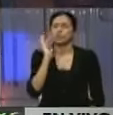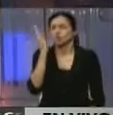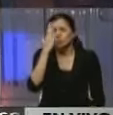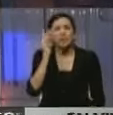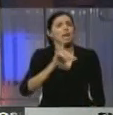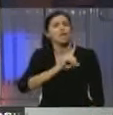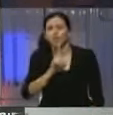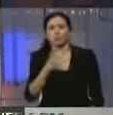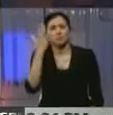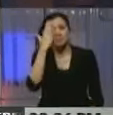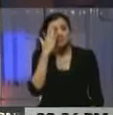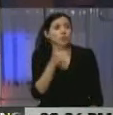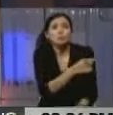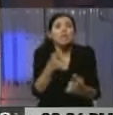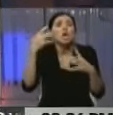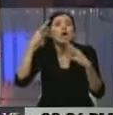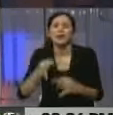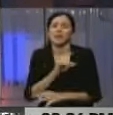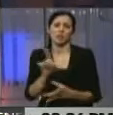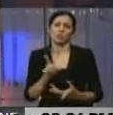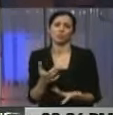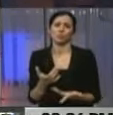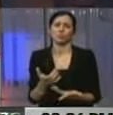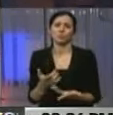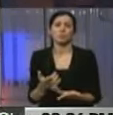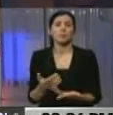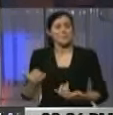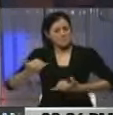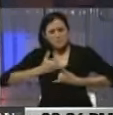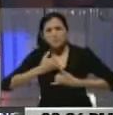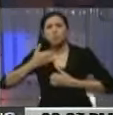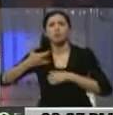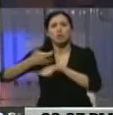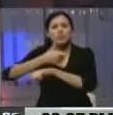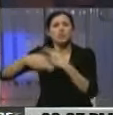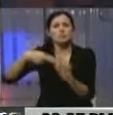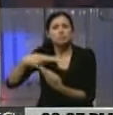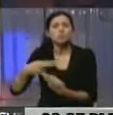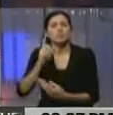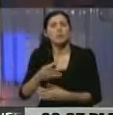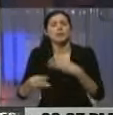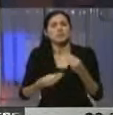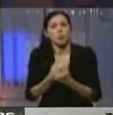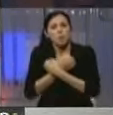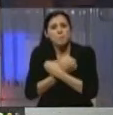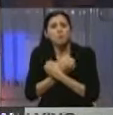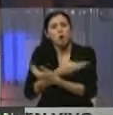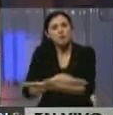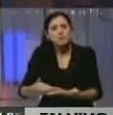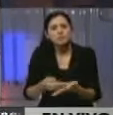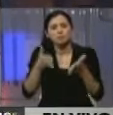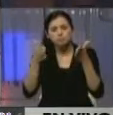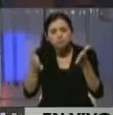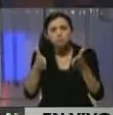ustedes no creen eso, nadie lo cree. Tenemos que hacerlo nosotros, hermanos, con amor, con honestidad, con